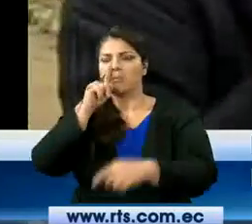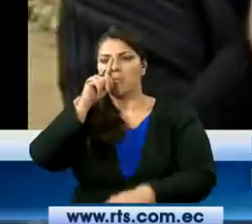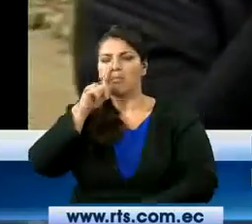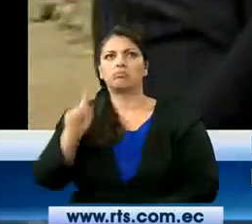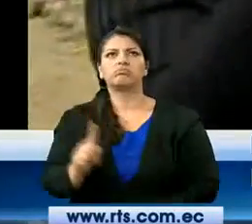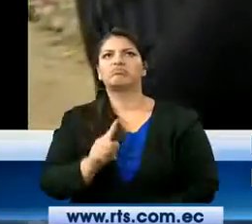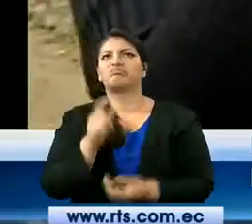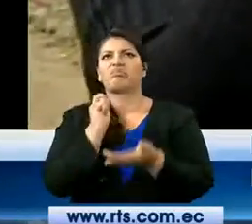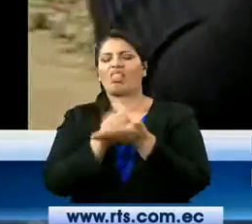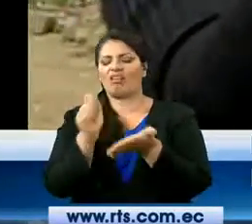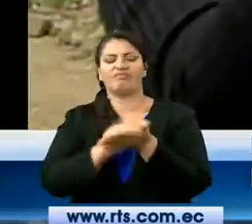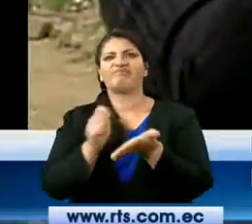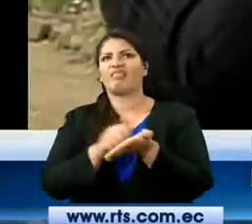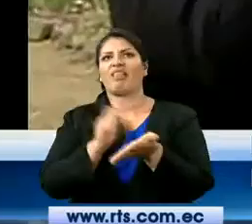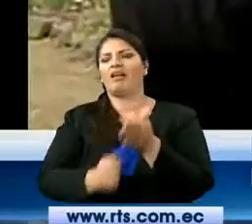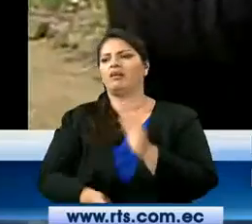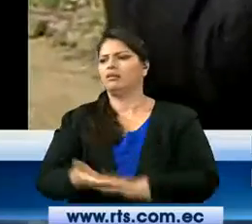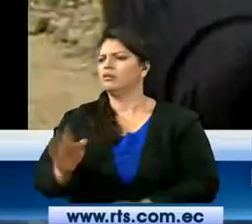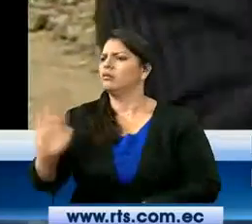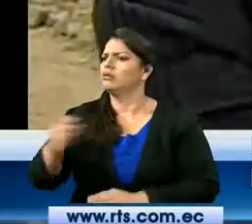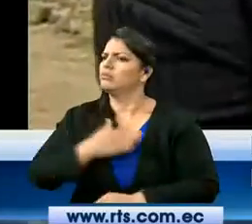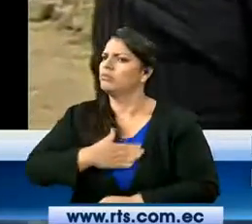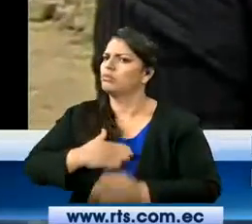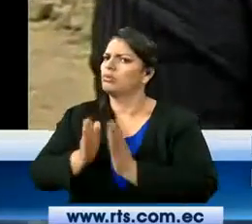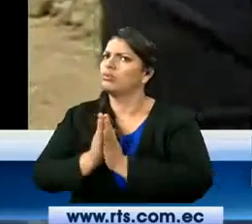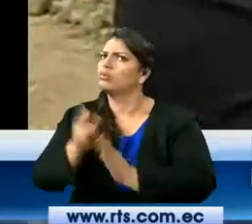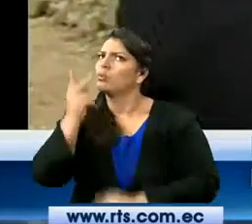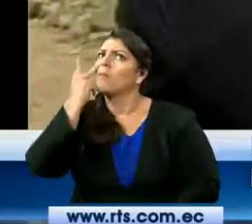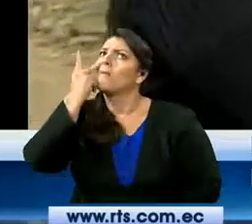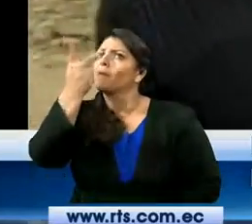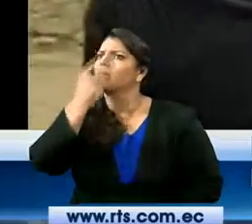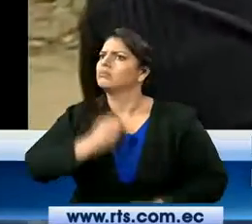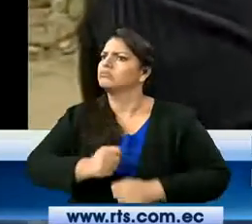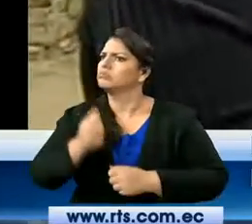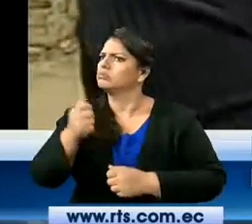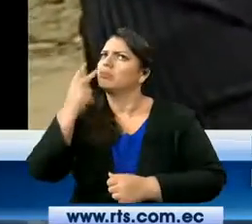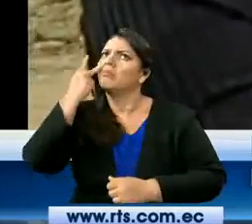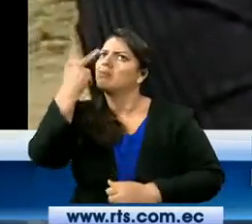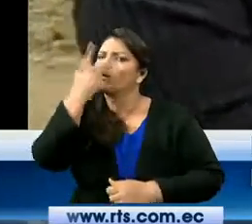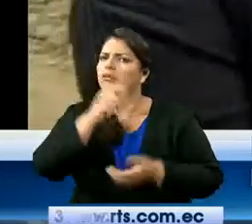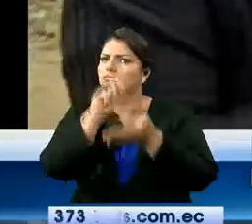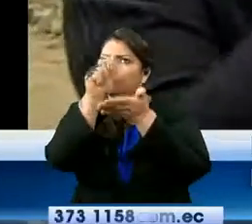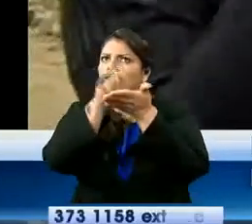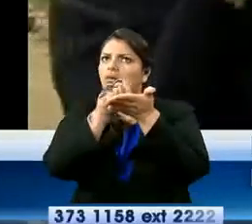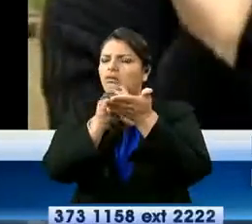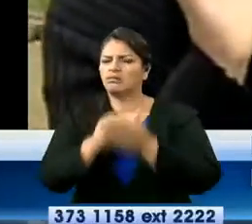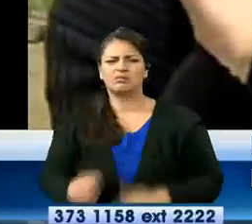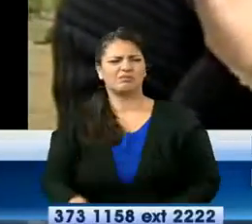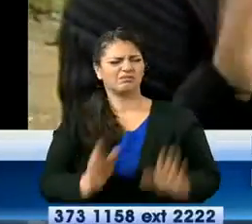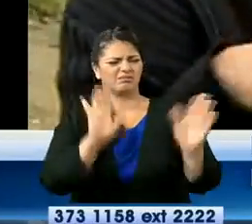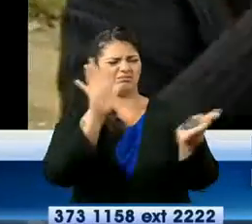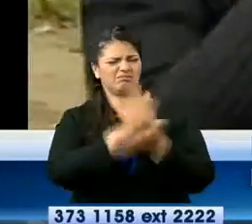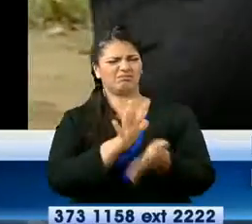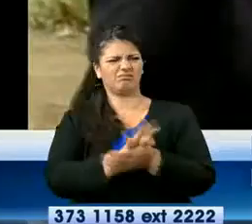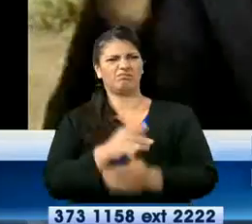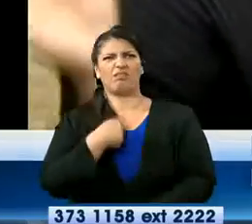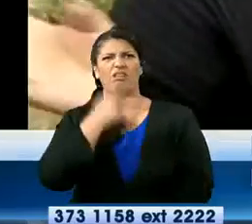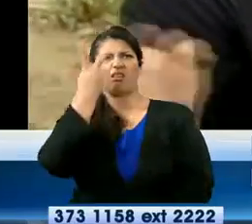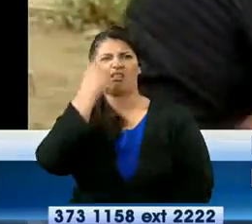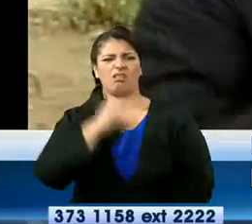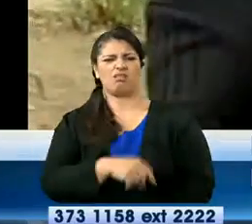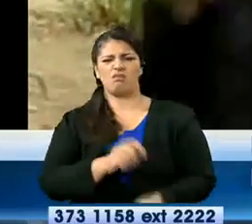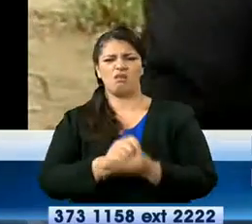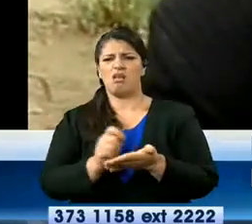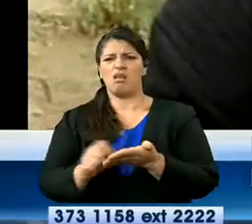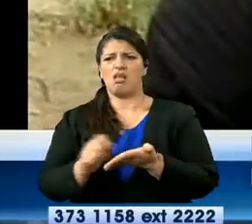medida. Que nos tome bien la medida del medidor. ¿Sabe qué ellos nos dicen? Ay, señora, si solamente usted y yo no ando. Yo ando por todo el mundo,